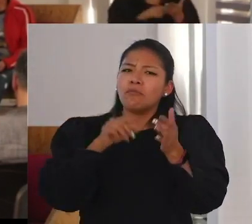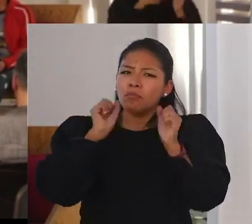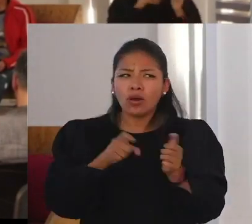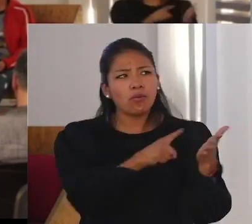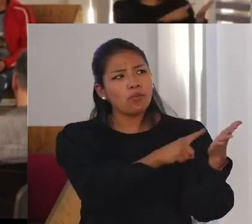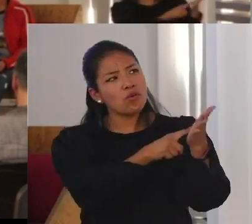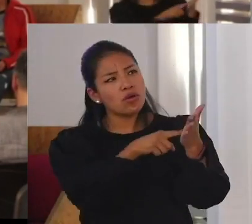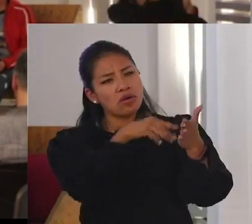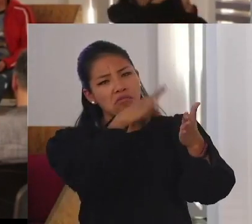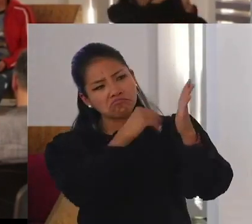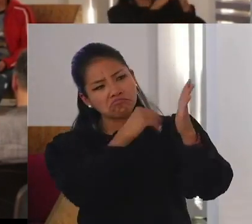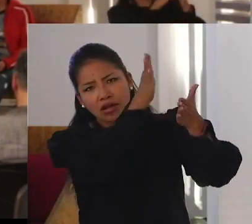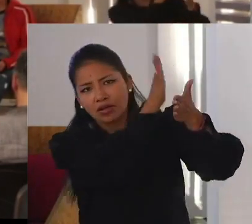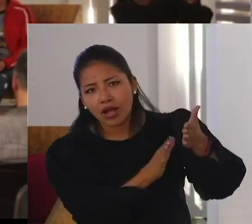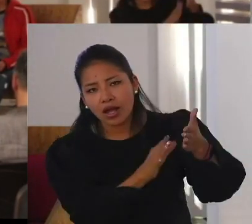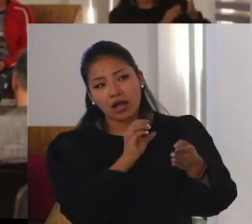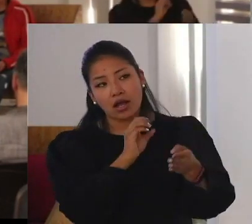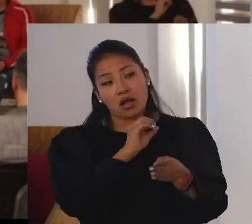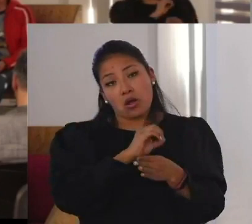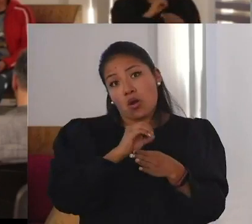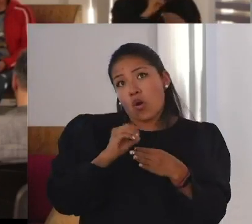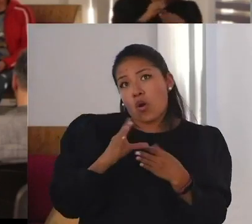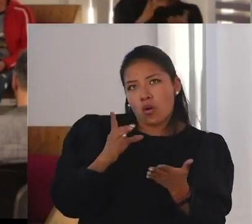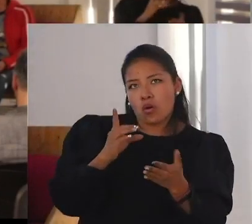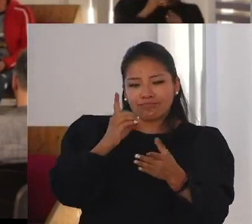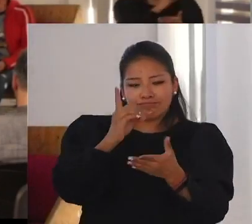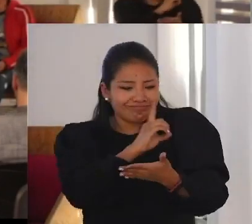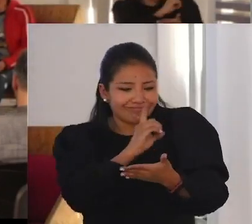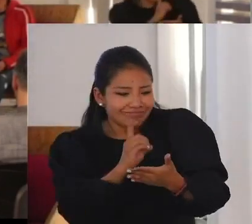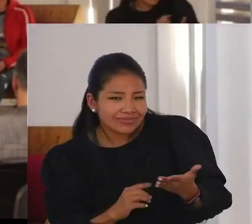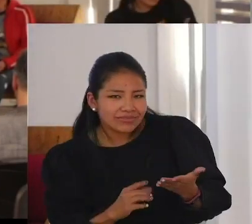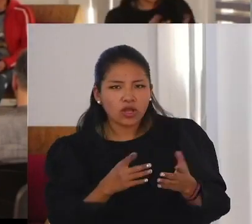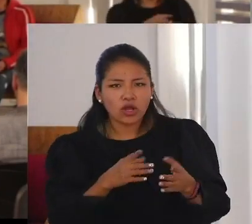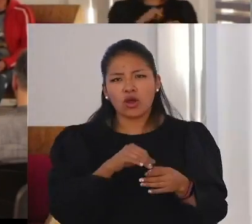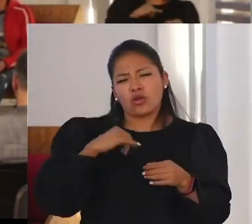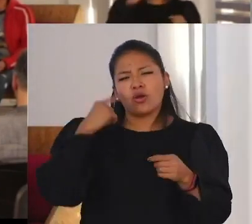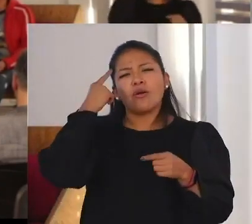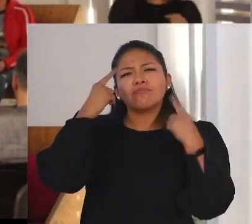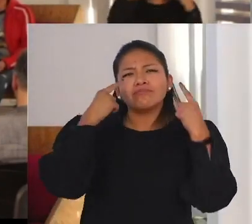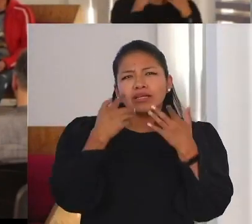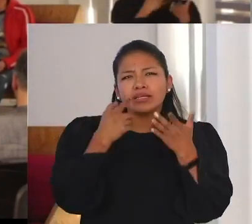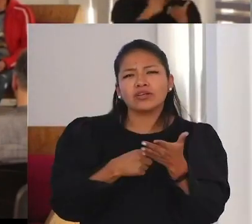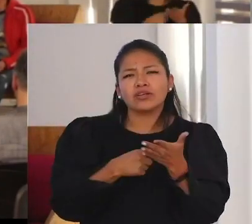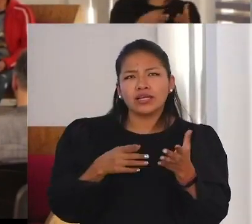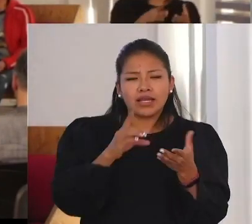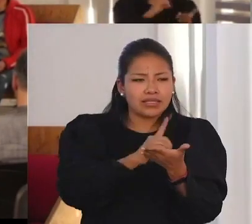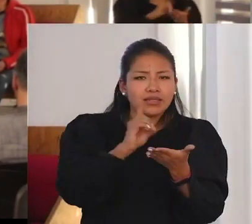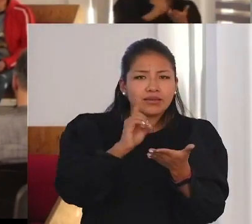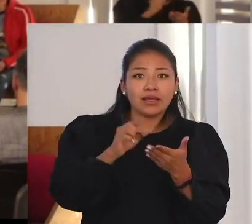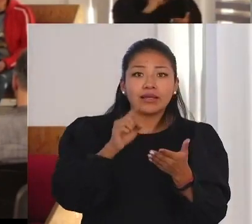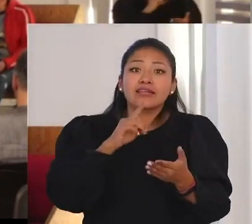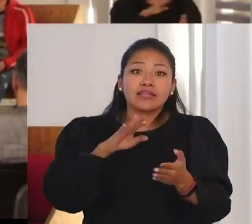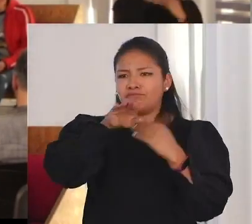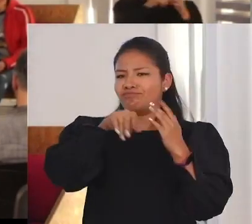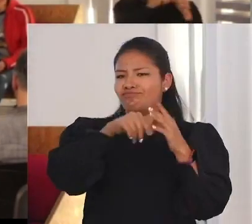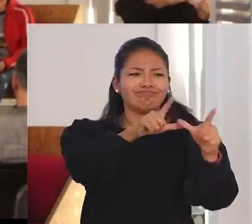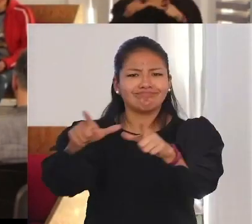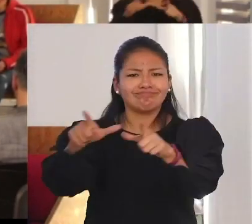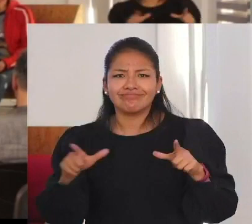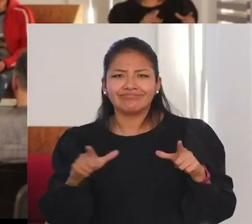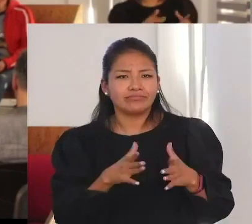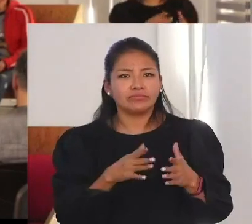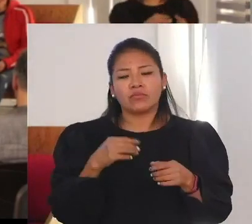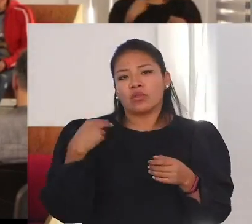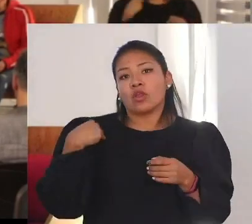no o un dibujito porque la discapacidad está en todos lados creo que somos bien transversales Y si nos metemos más en lo que es la cultura